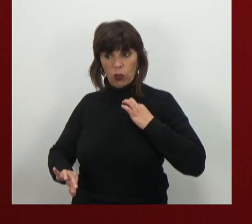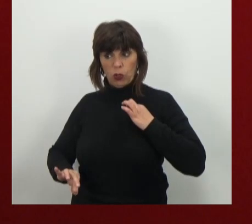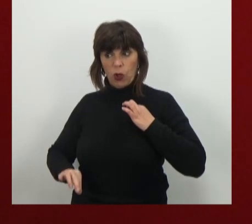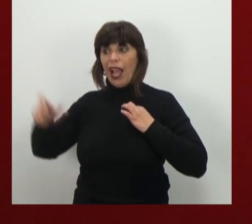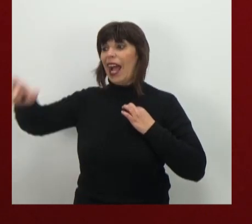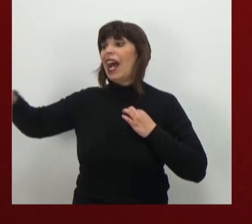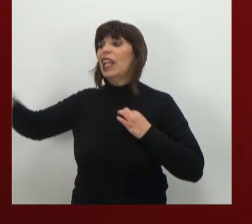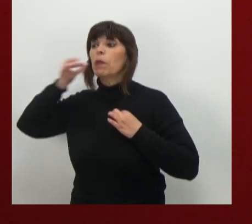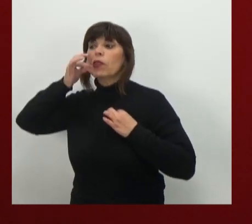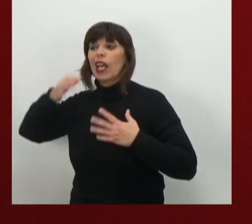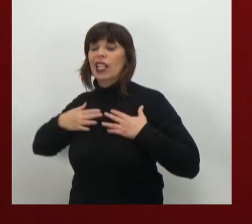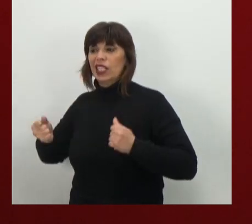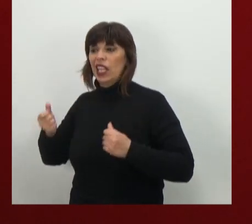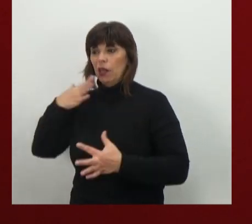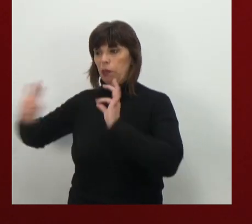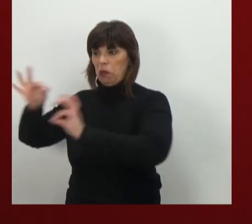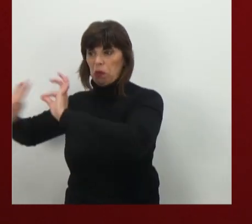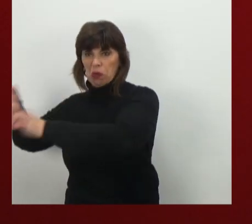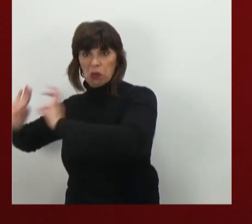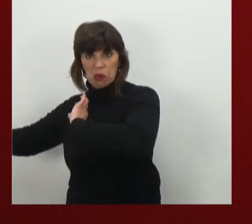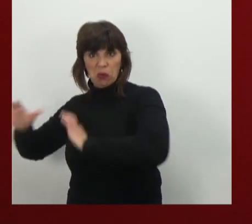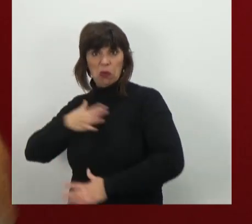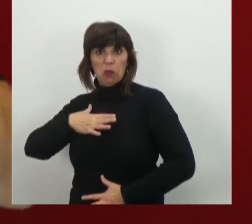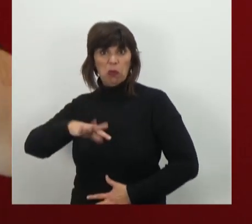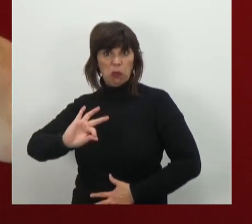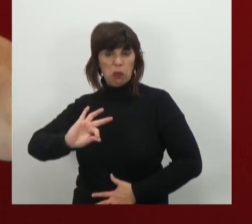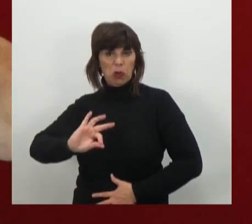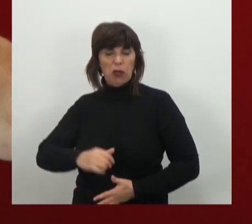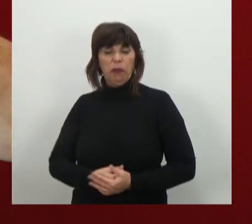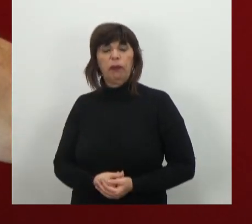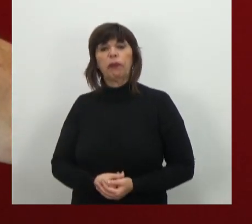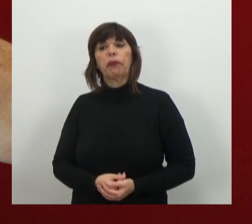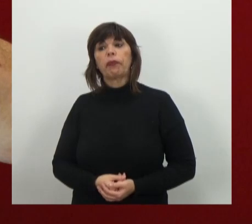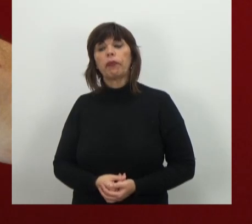ensucia a las personas sanas, las hace impías.